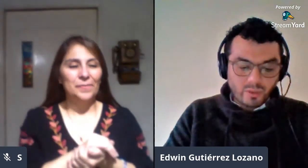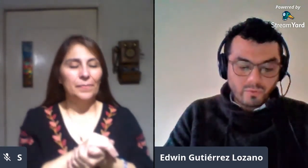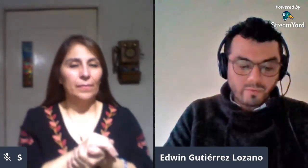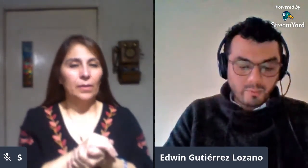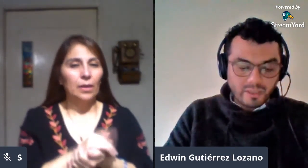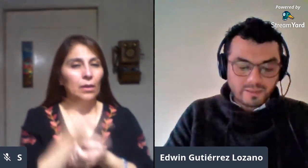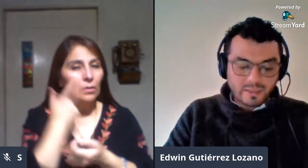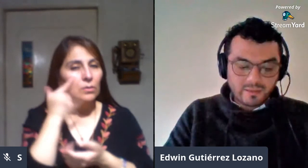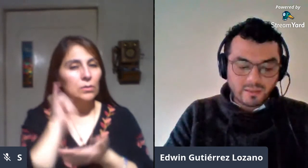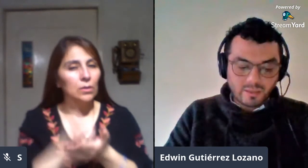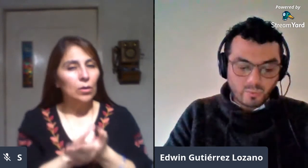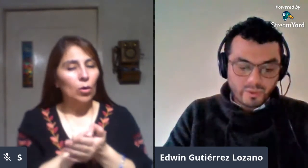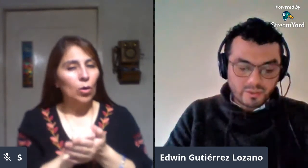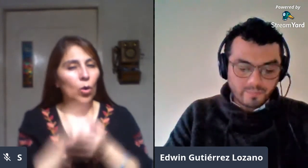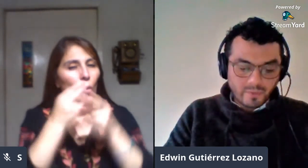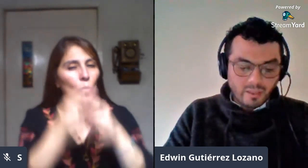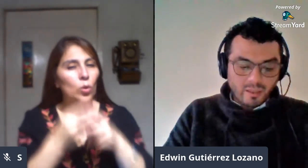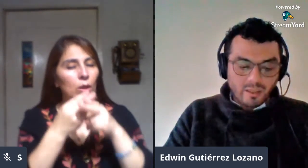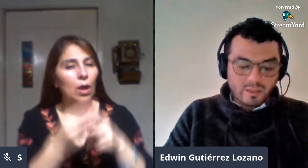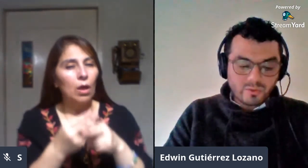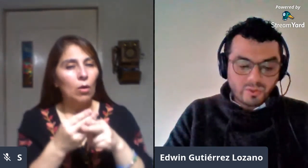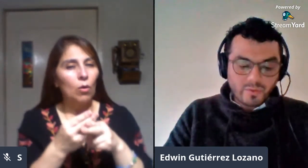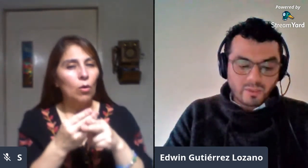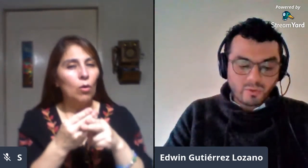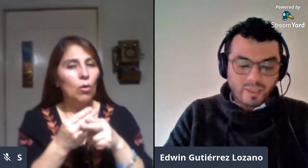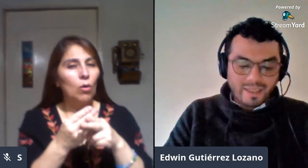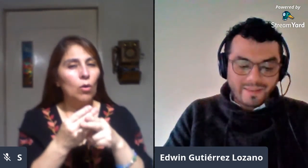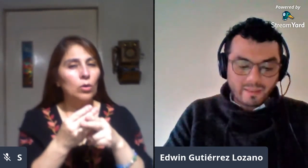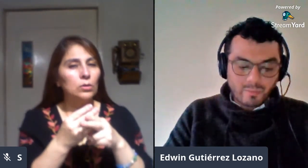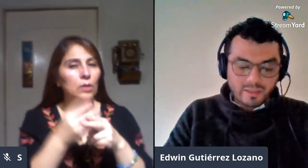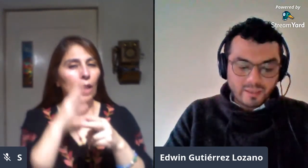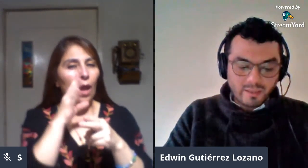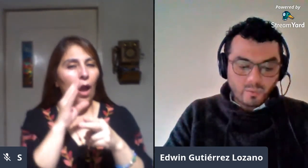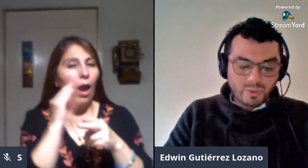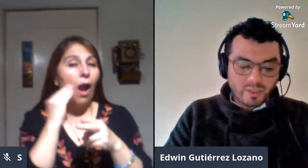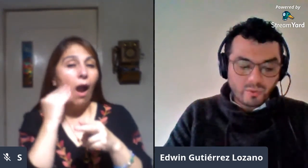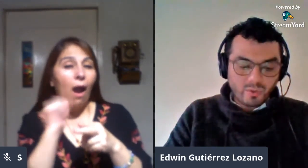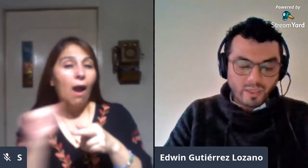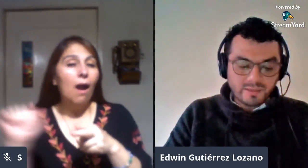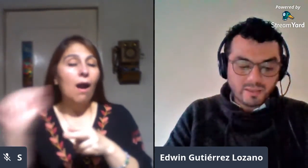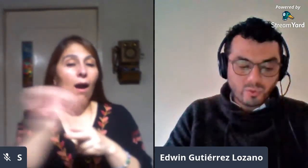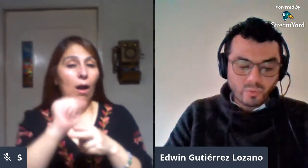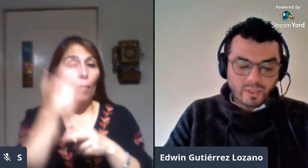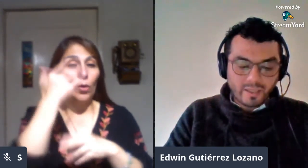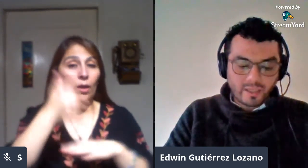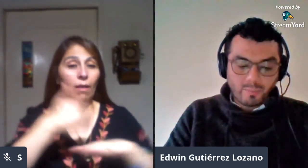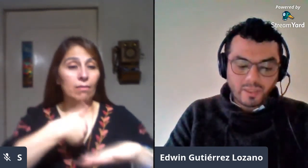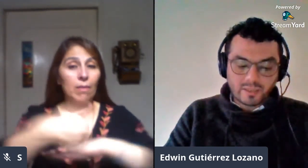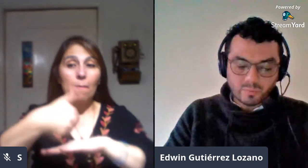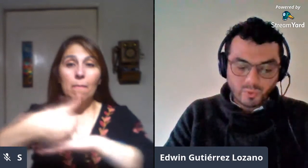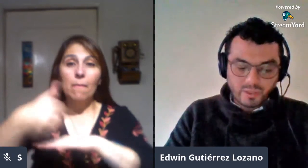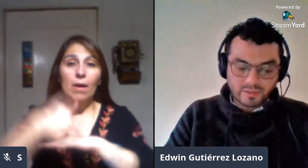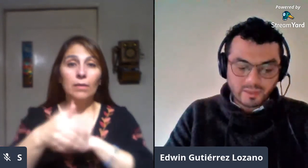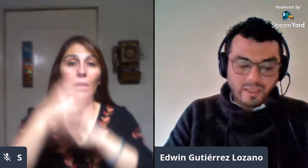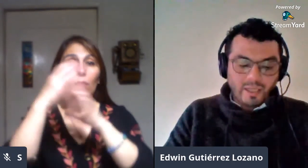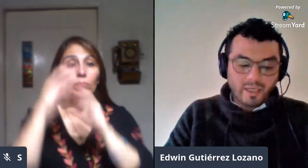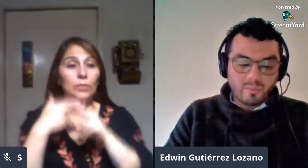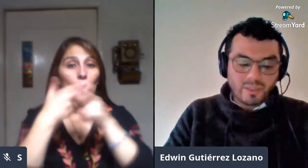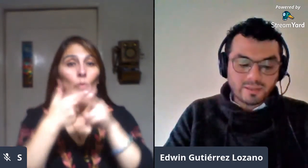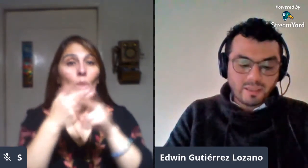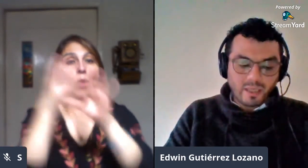rasgos de cuidado feminista a tener en cuenta. Esto sabiendo que la demanda del cuidado ha sido una carga para las